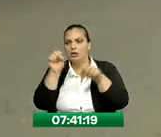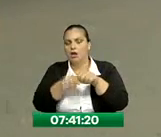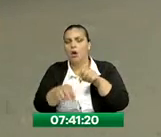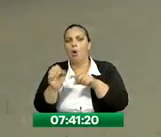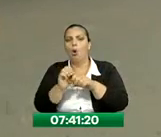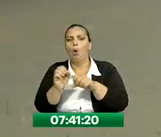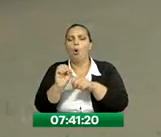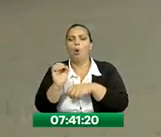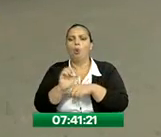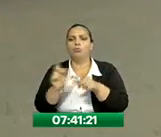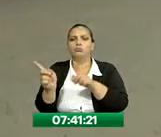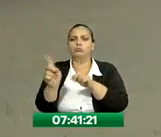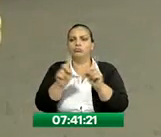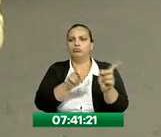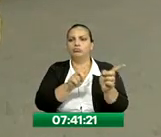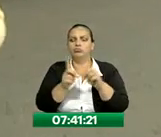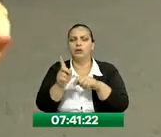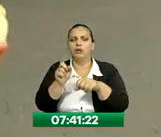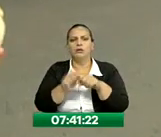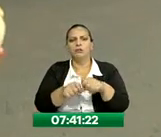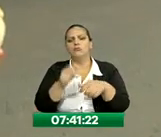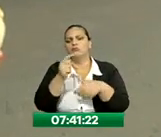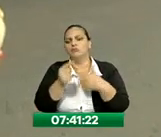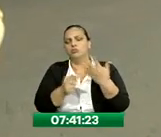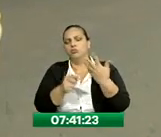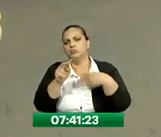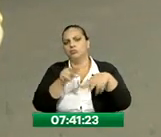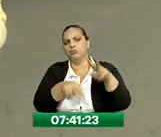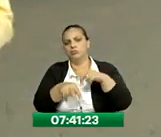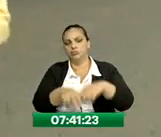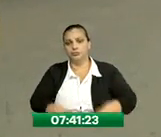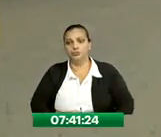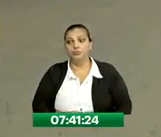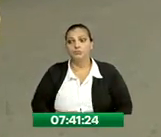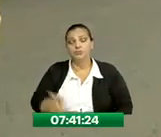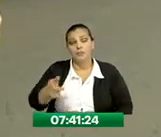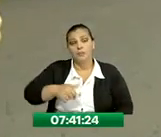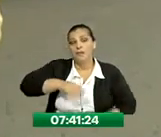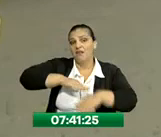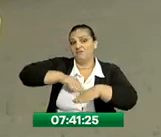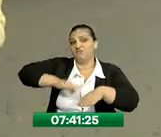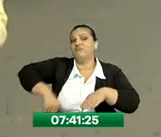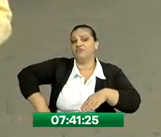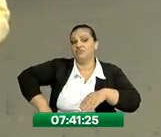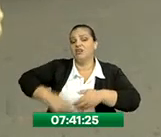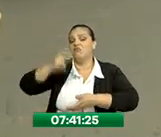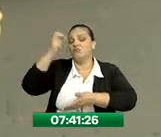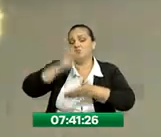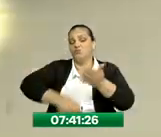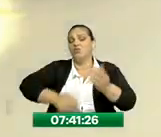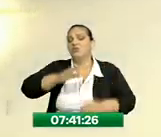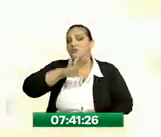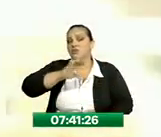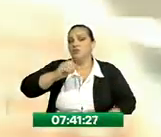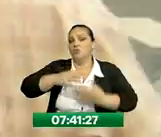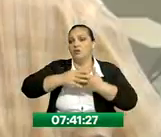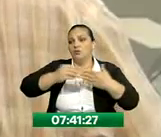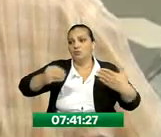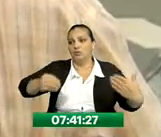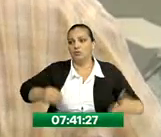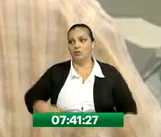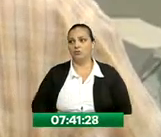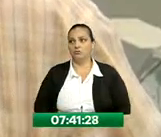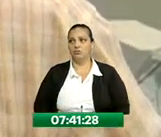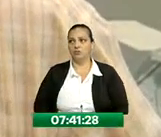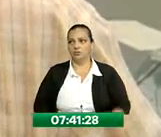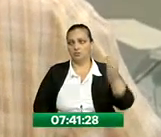de $50. Es decir, autos de todas las placas serán chequeados en un tiempo aproximado de 20 a 30 minutos. No es